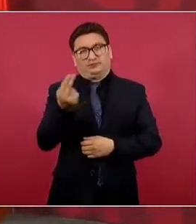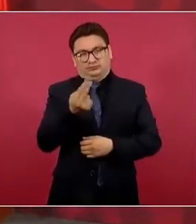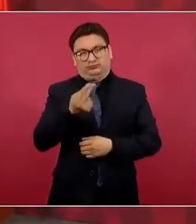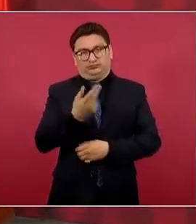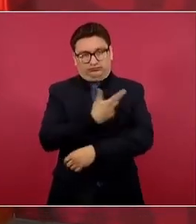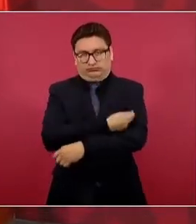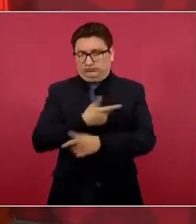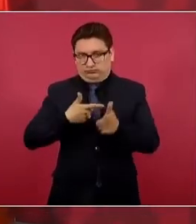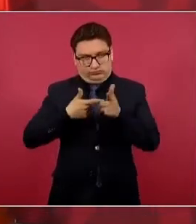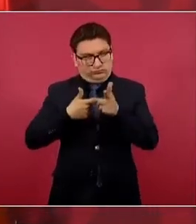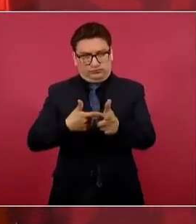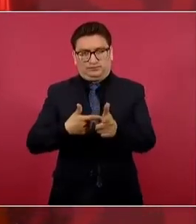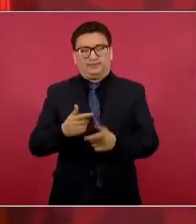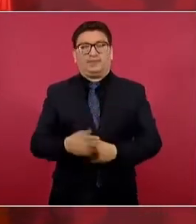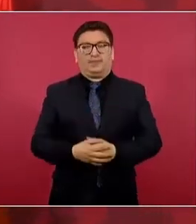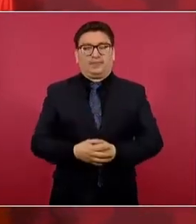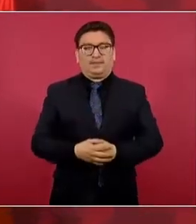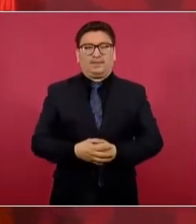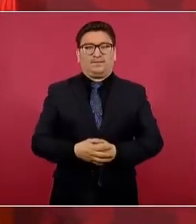todos,